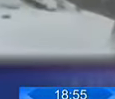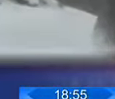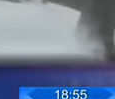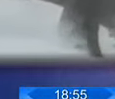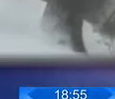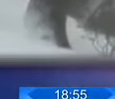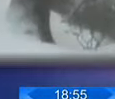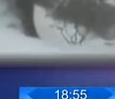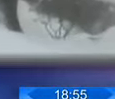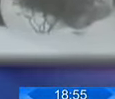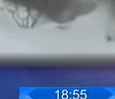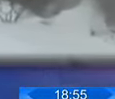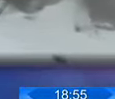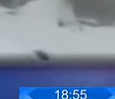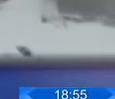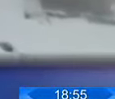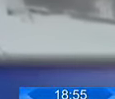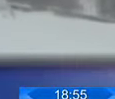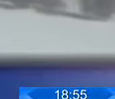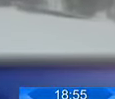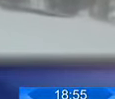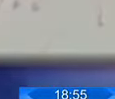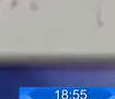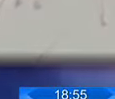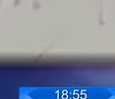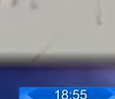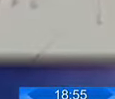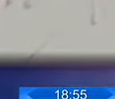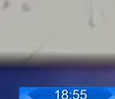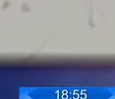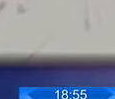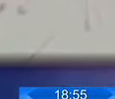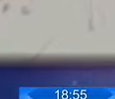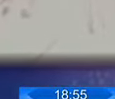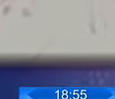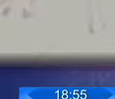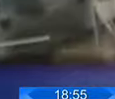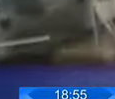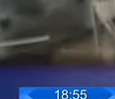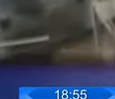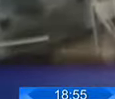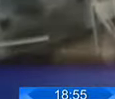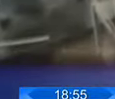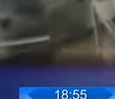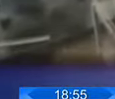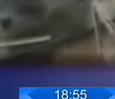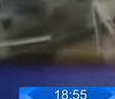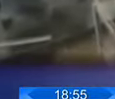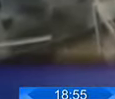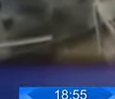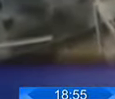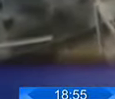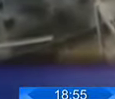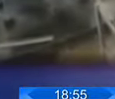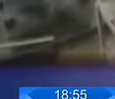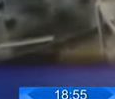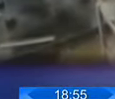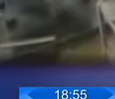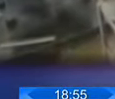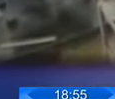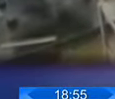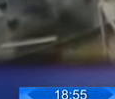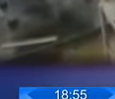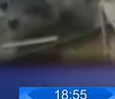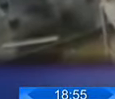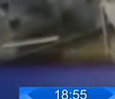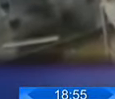En lo internacional, alerta en Estados Unidos por tormenta de nieve. Además, explosión en una central nuclear en Francia.